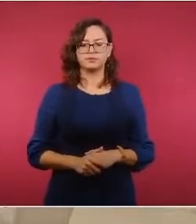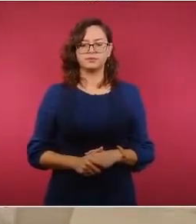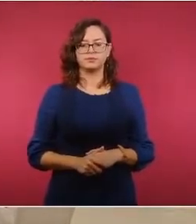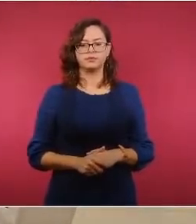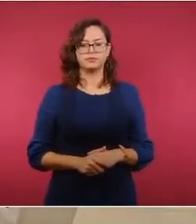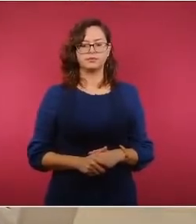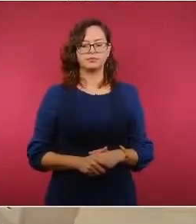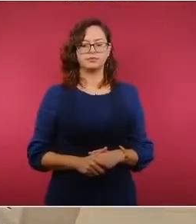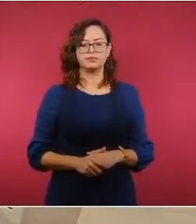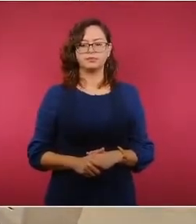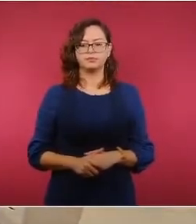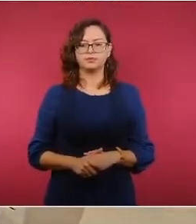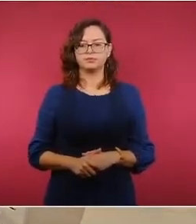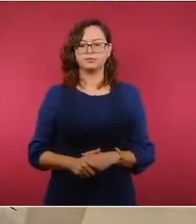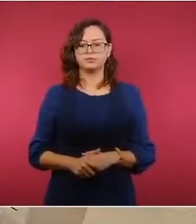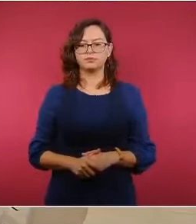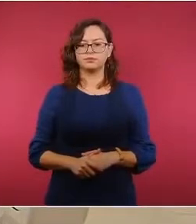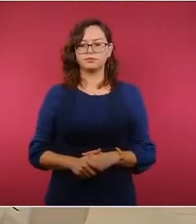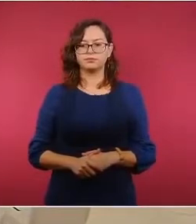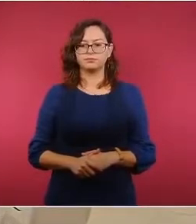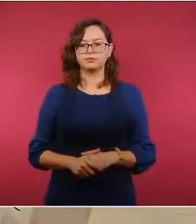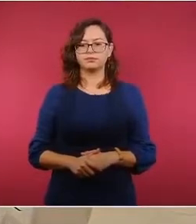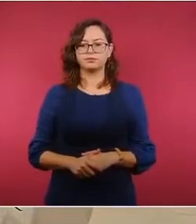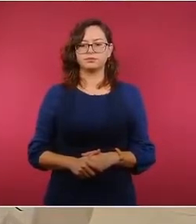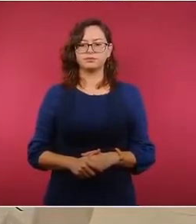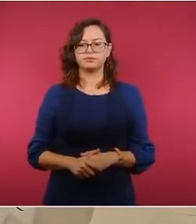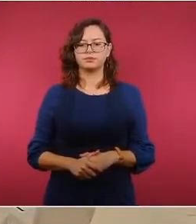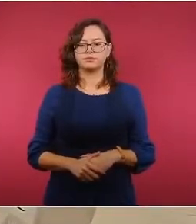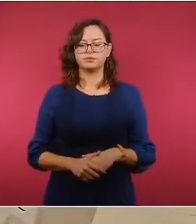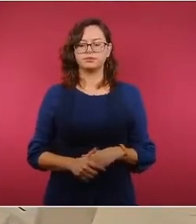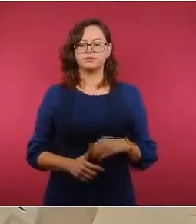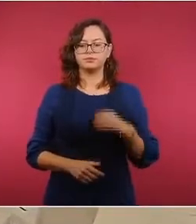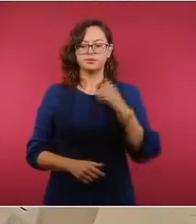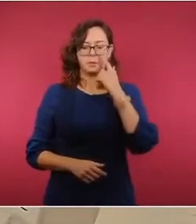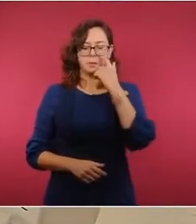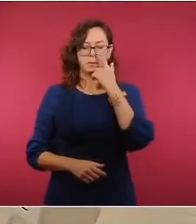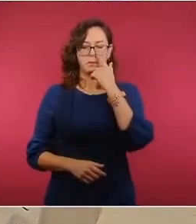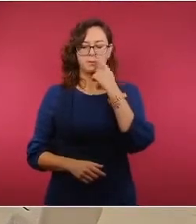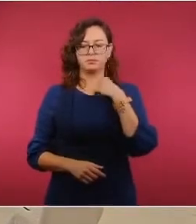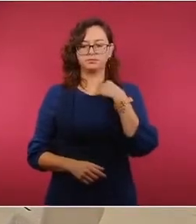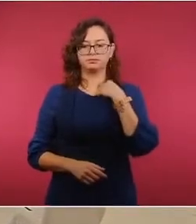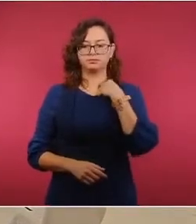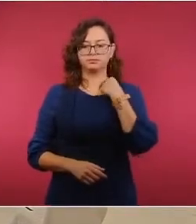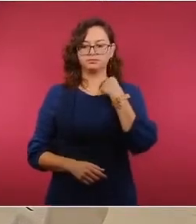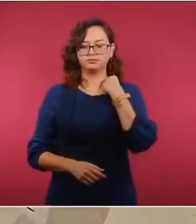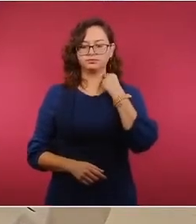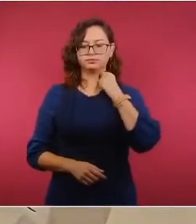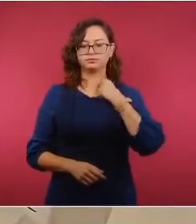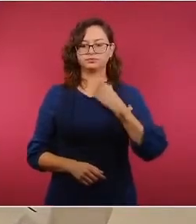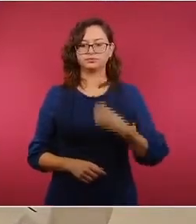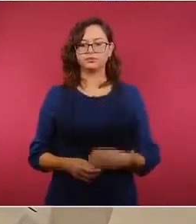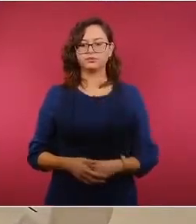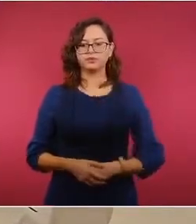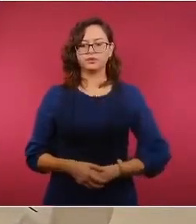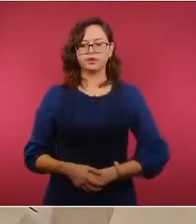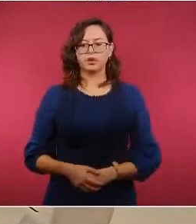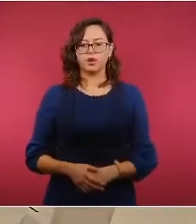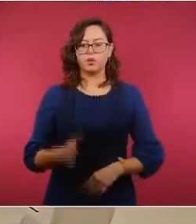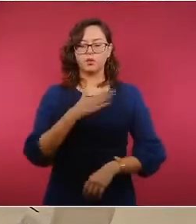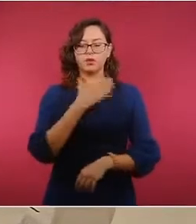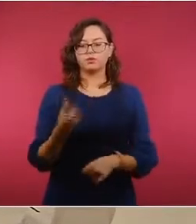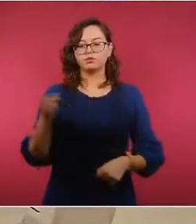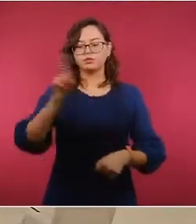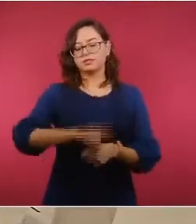presidente. Buenos días, presidente. Isabela González, de